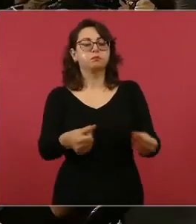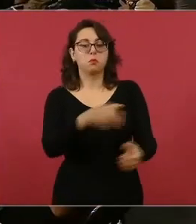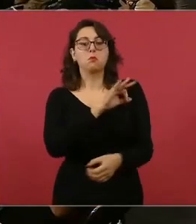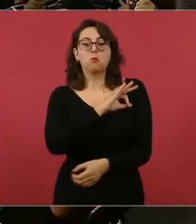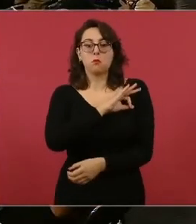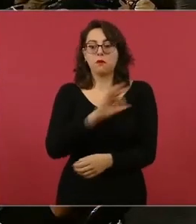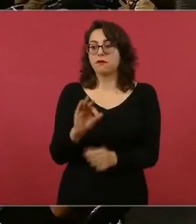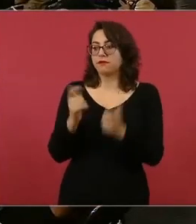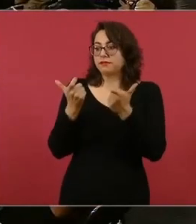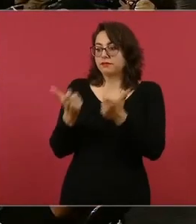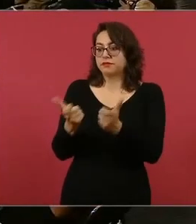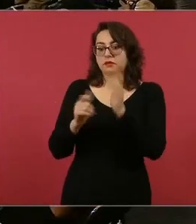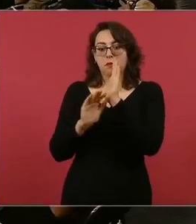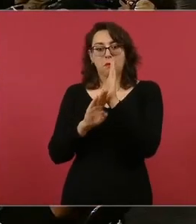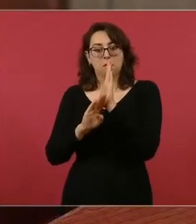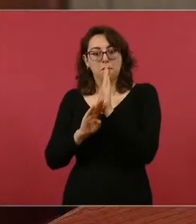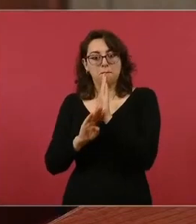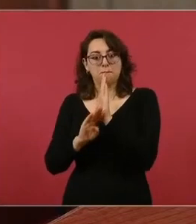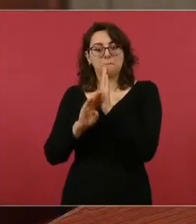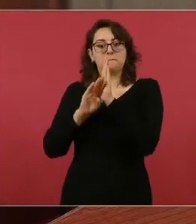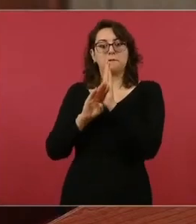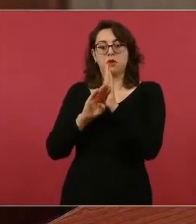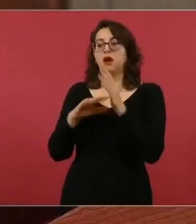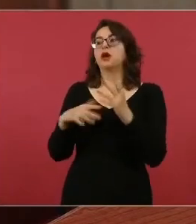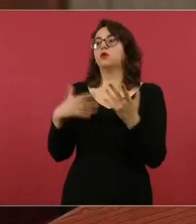Esto nos ayudó mucho.